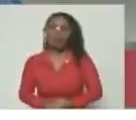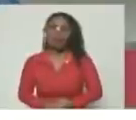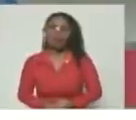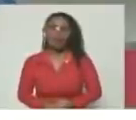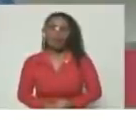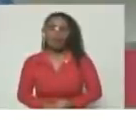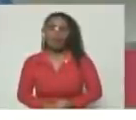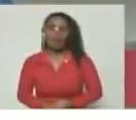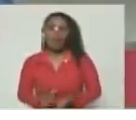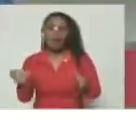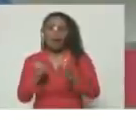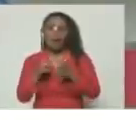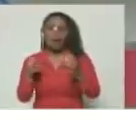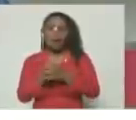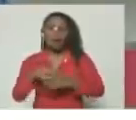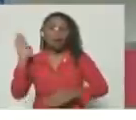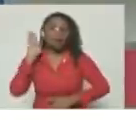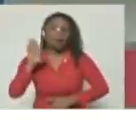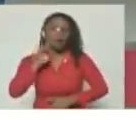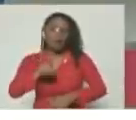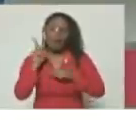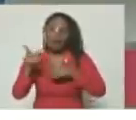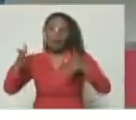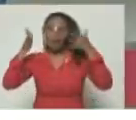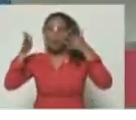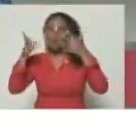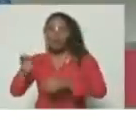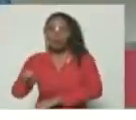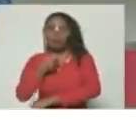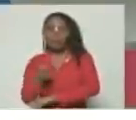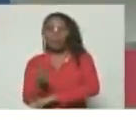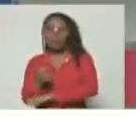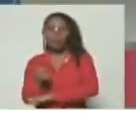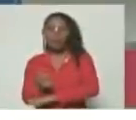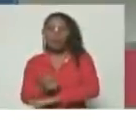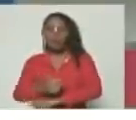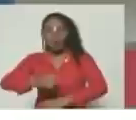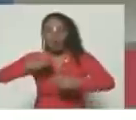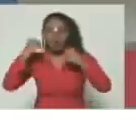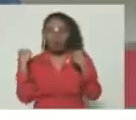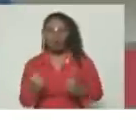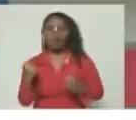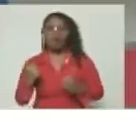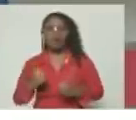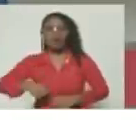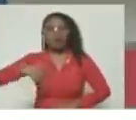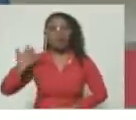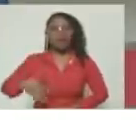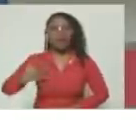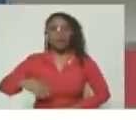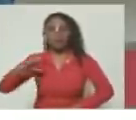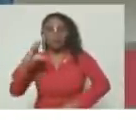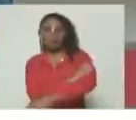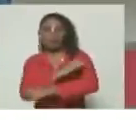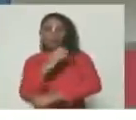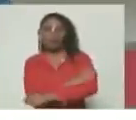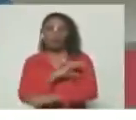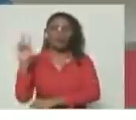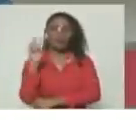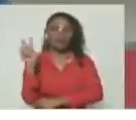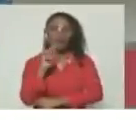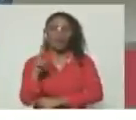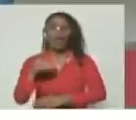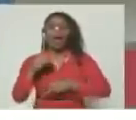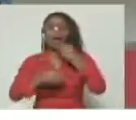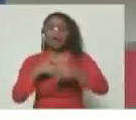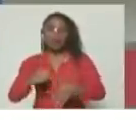las bandas criminales estas, asesoradas y financiadas por la ultraderecha extremista de Venezuela, que ya ha intentado golpes de